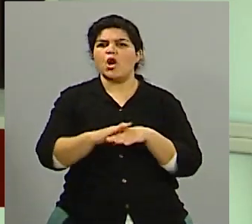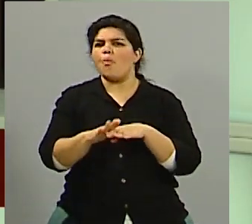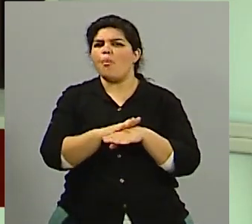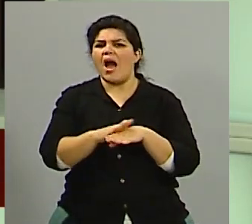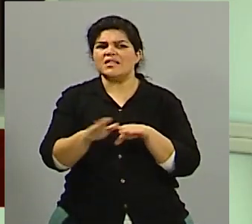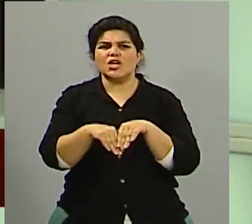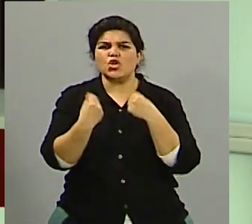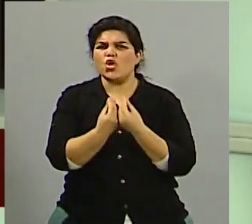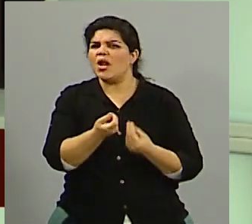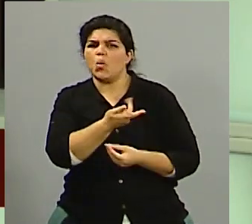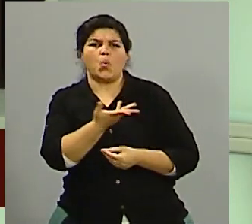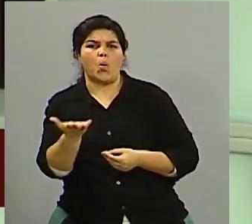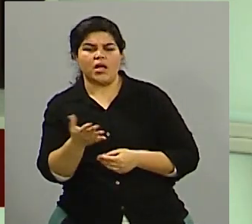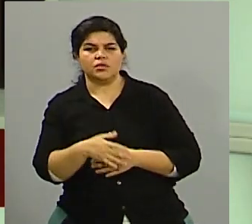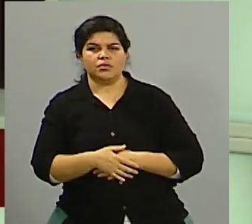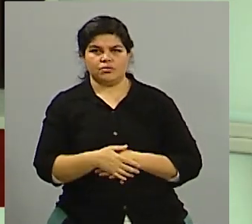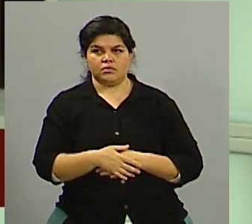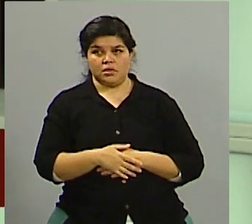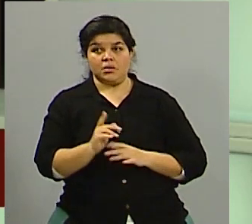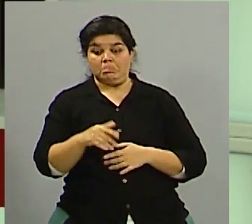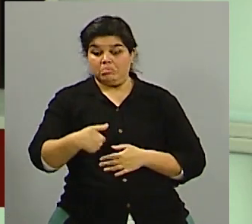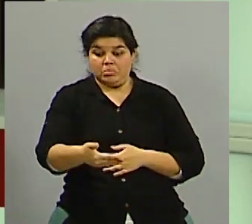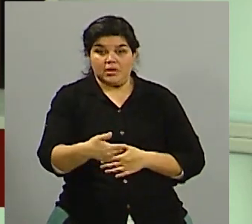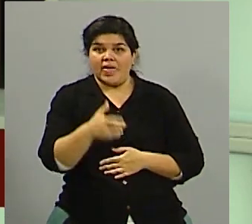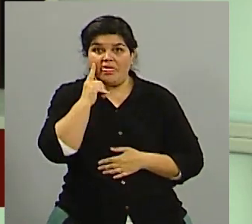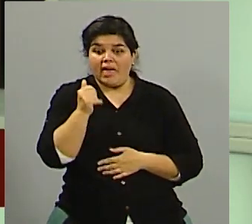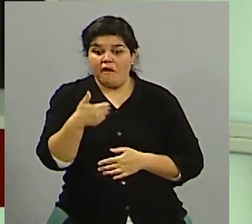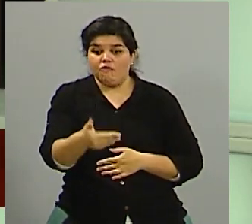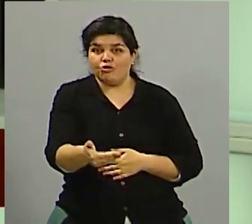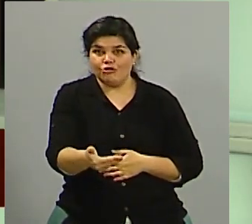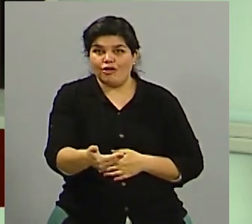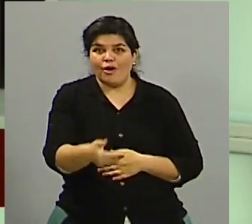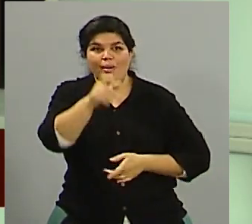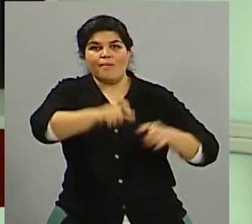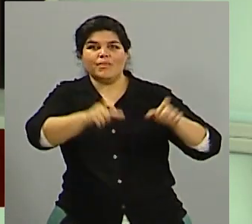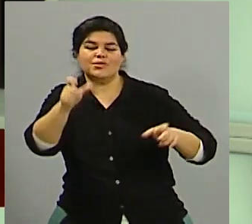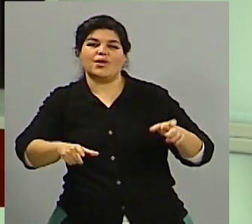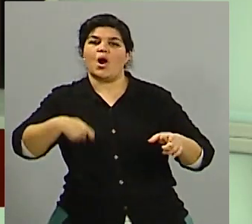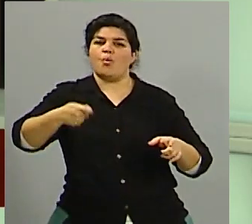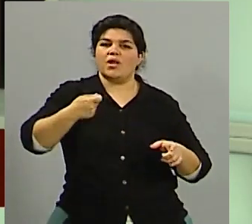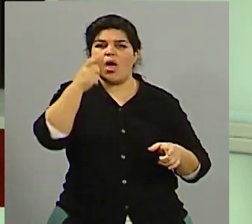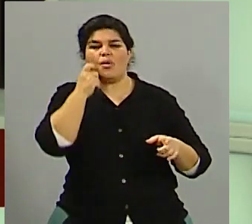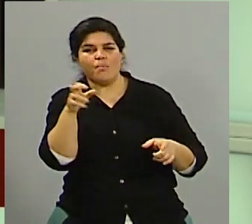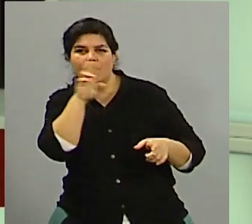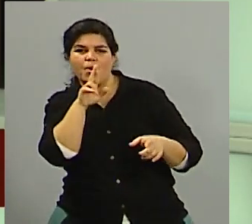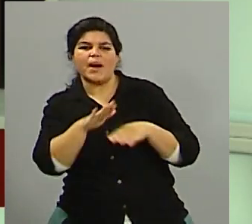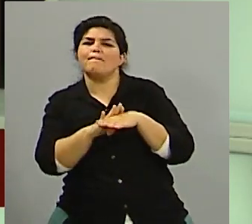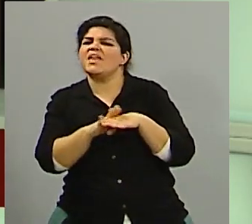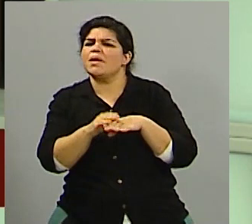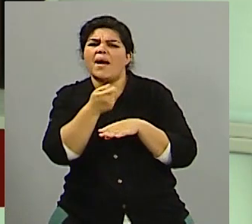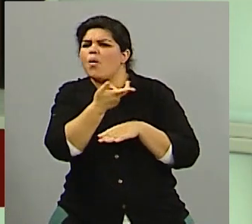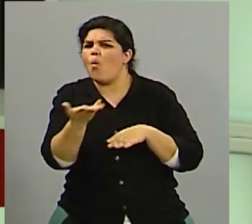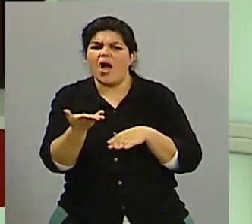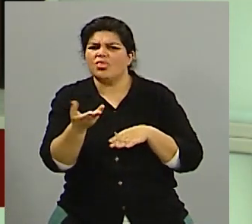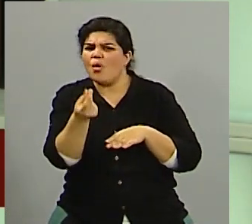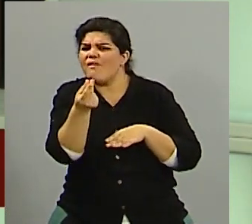van a quedar las jubilaciones que van a estar cobrando ya en estos días los jubilados y pensionados, de cuánto es la mínima, para que